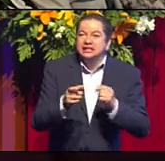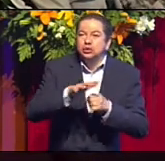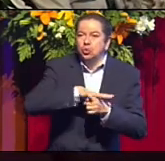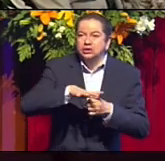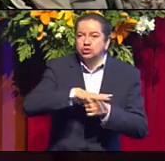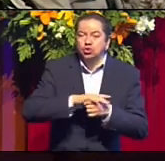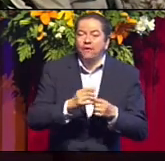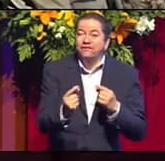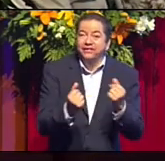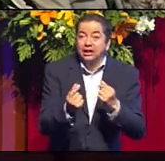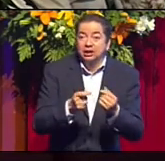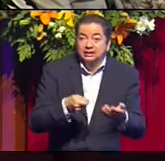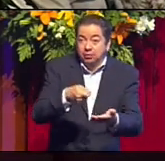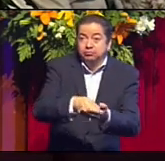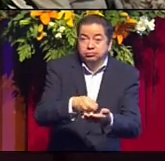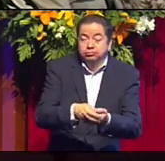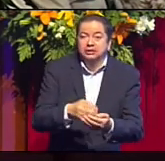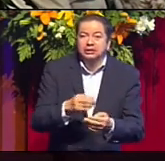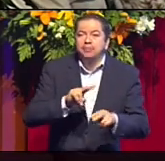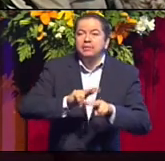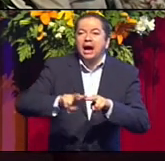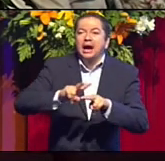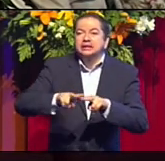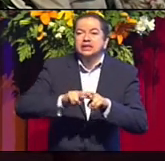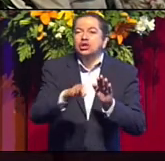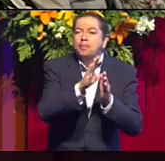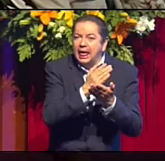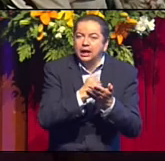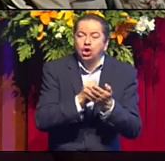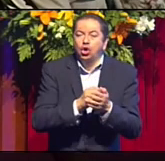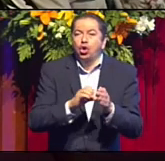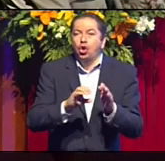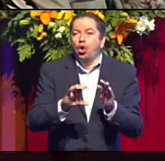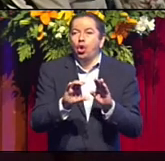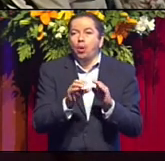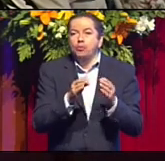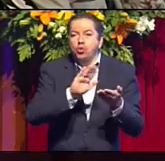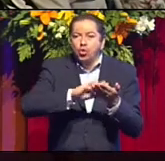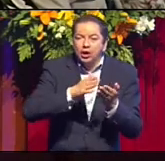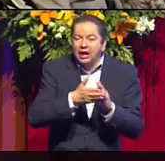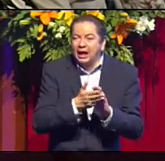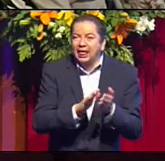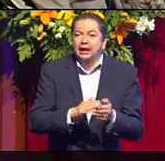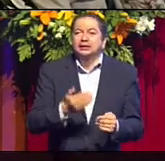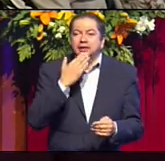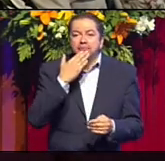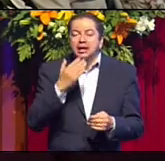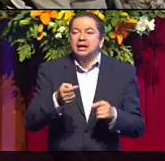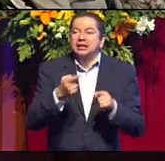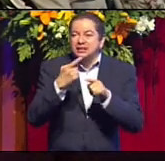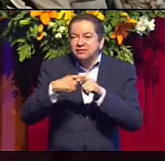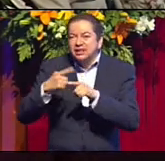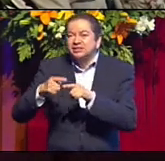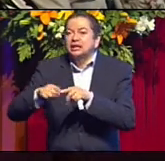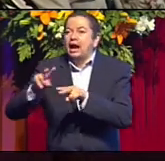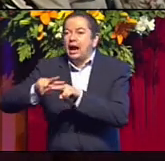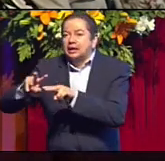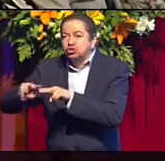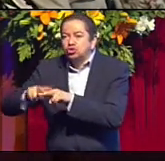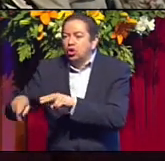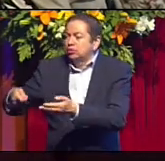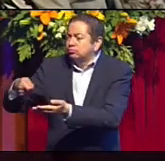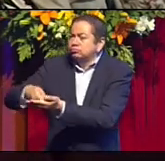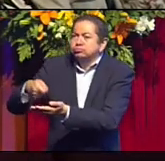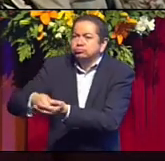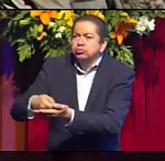acciones realizadas para el cumplimiento del Plan Comunal de Desarrollo, las inversiones efectuadas con sus respectivas fuentes de